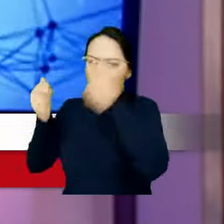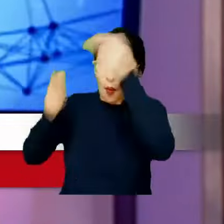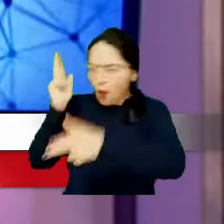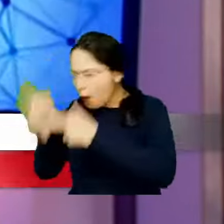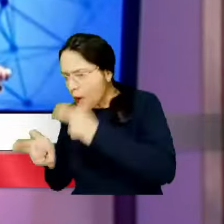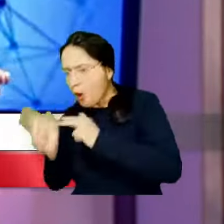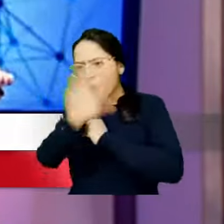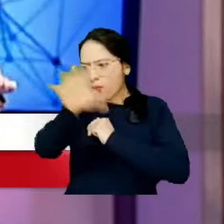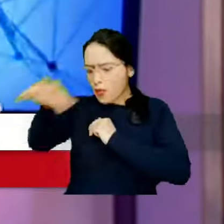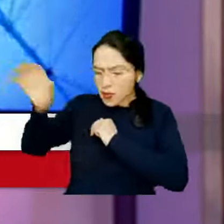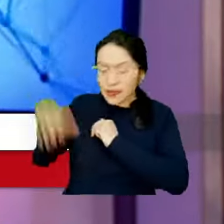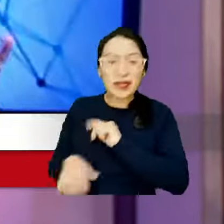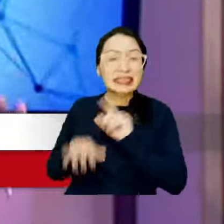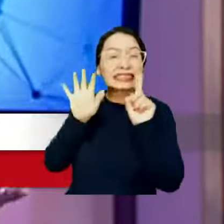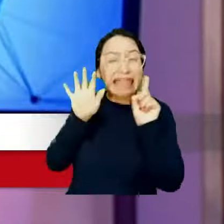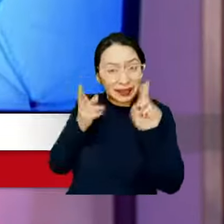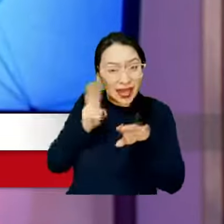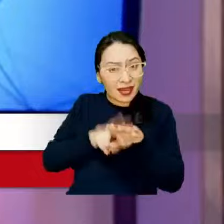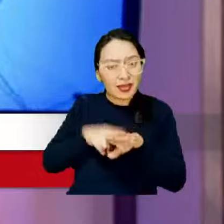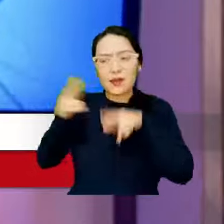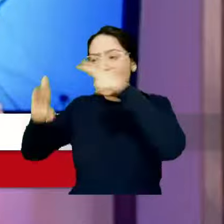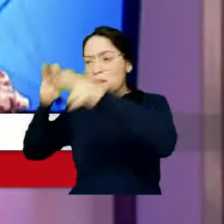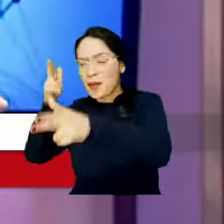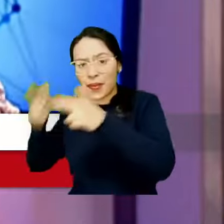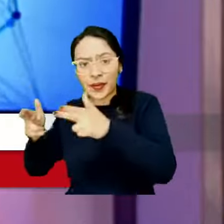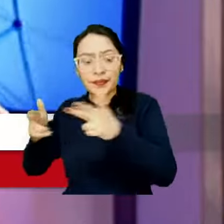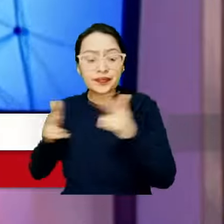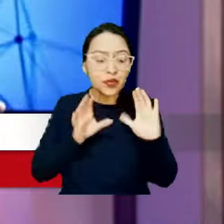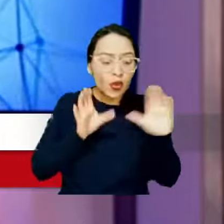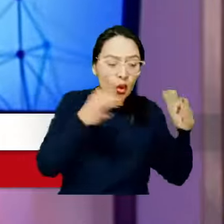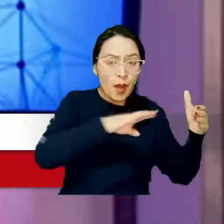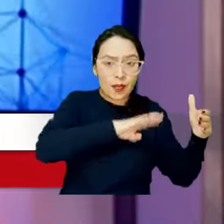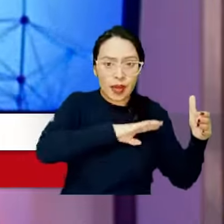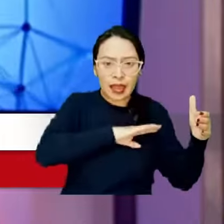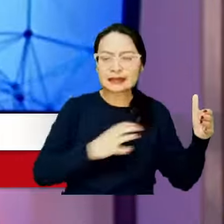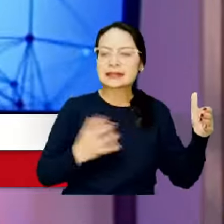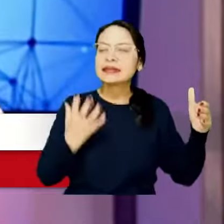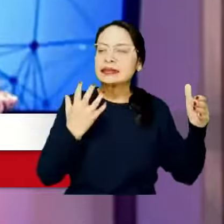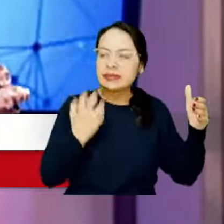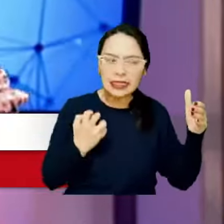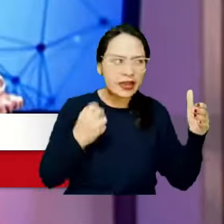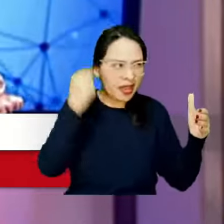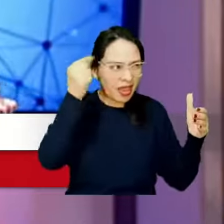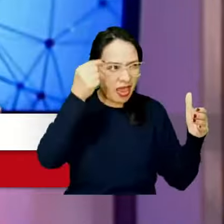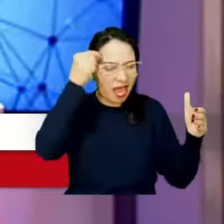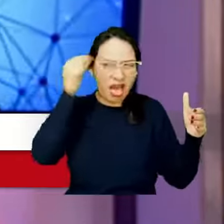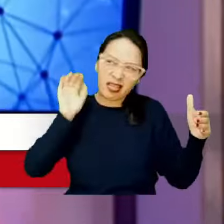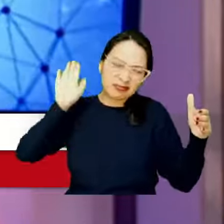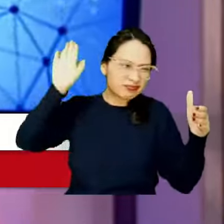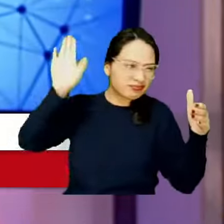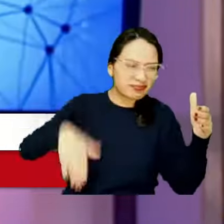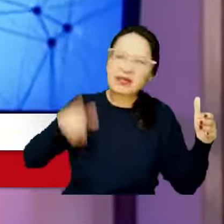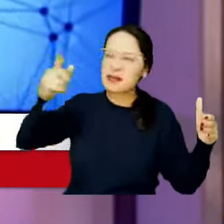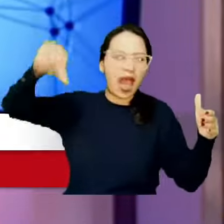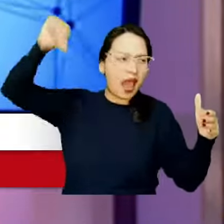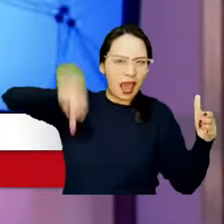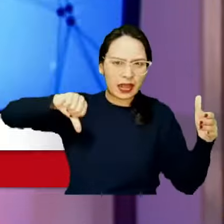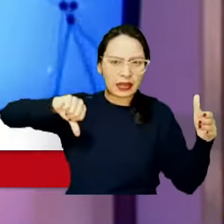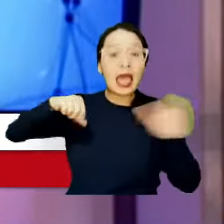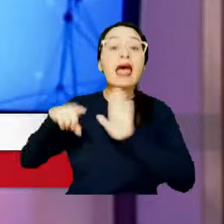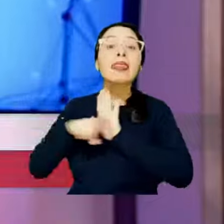grupos narcoterroristas que han querido amedrentar, dice, y cómo hacer ver también que no hay resultados por parte del gobierno, cuando es